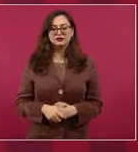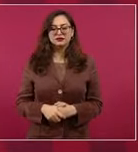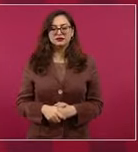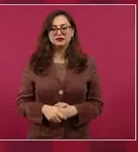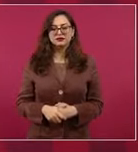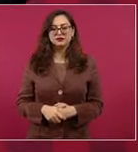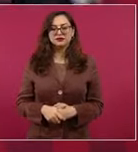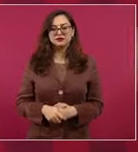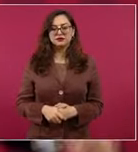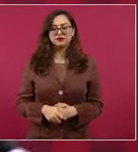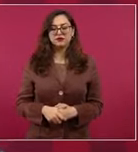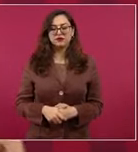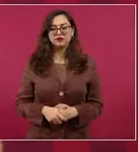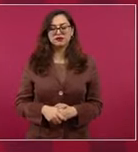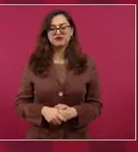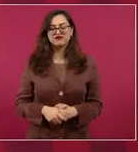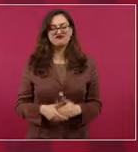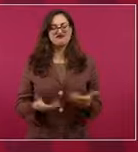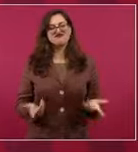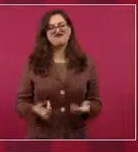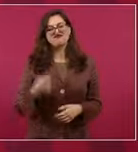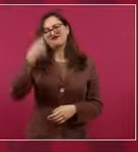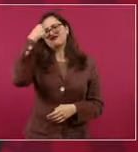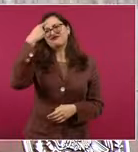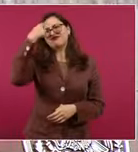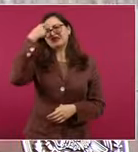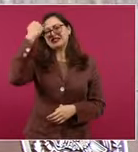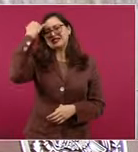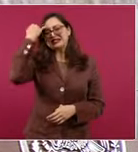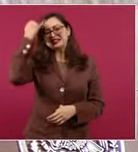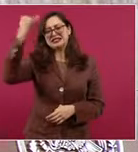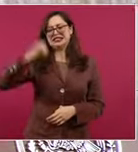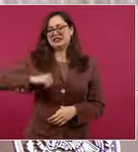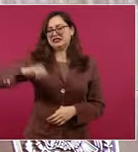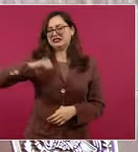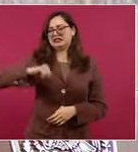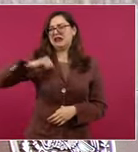destino manifiesto y de la doctrina